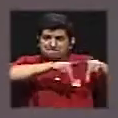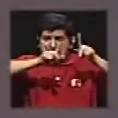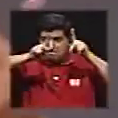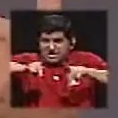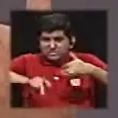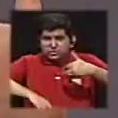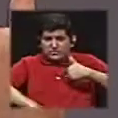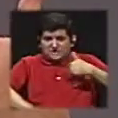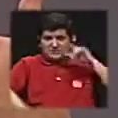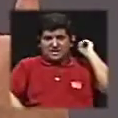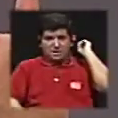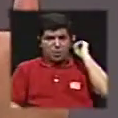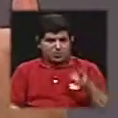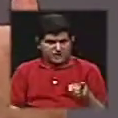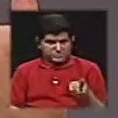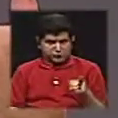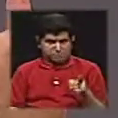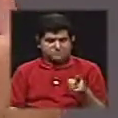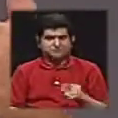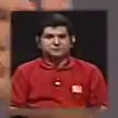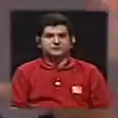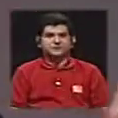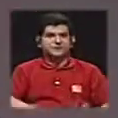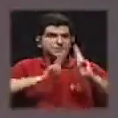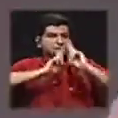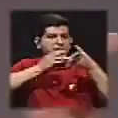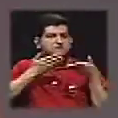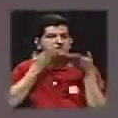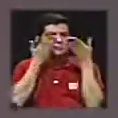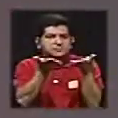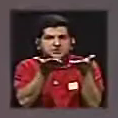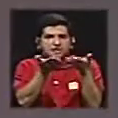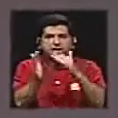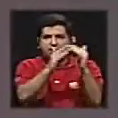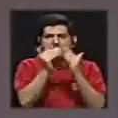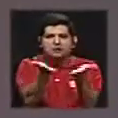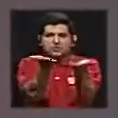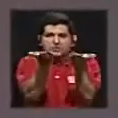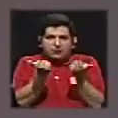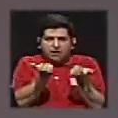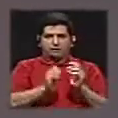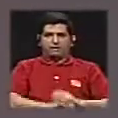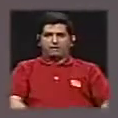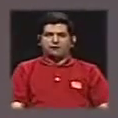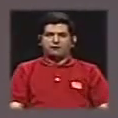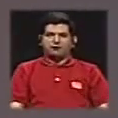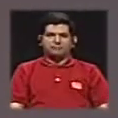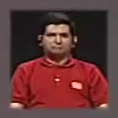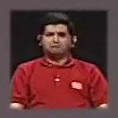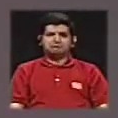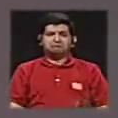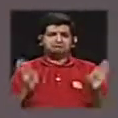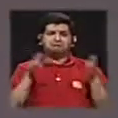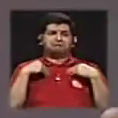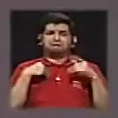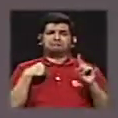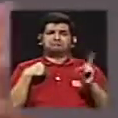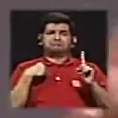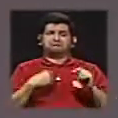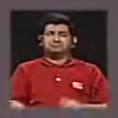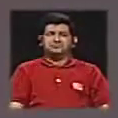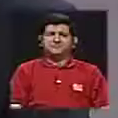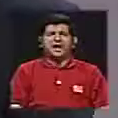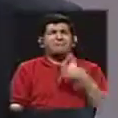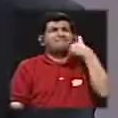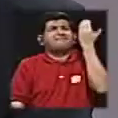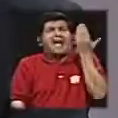los que tienen la obligación de responder a lo que el pueblo quiere, como que no la asumen. No la asumen, y entonces es